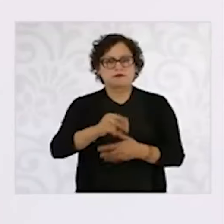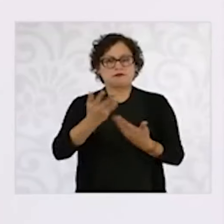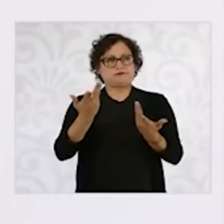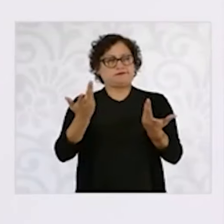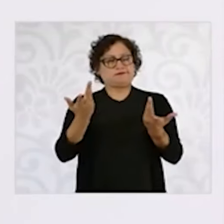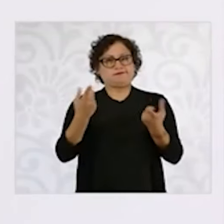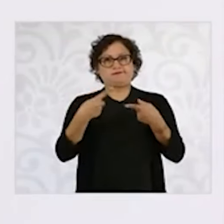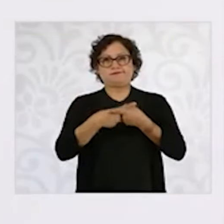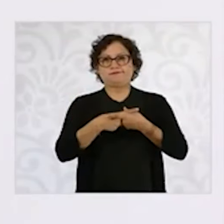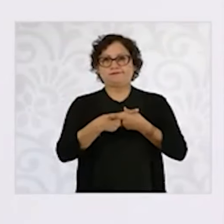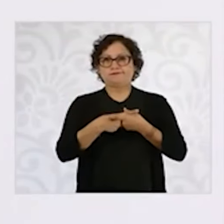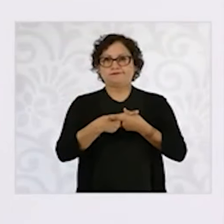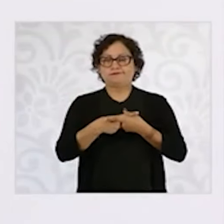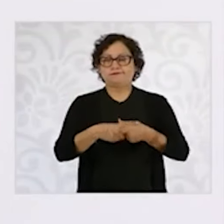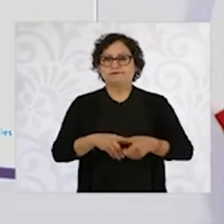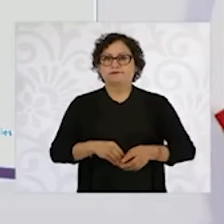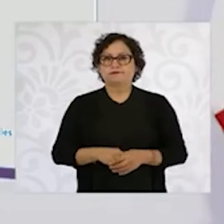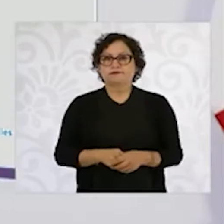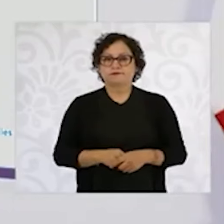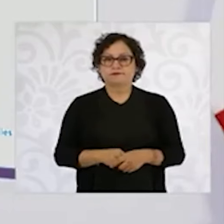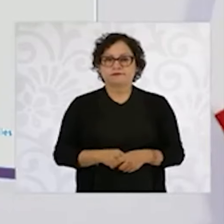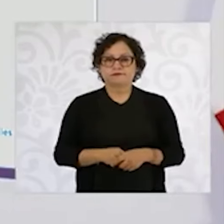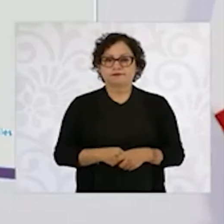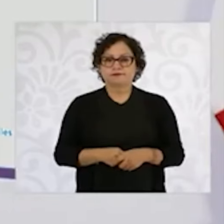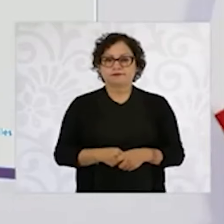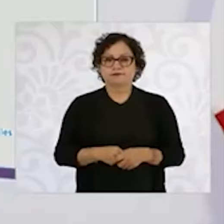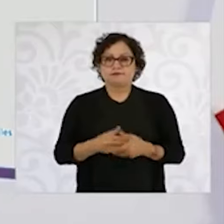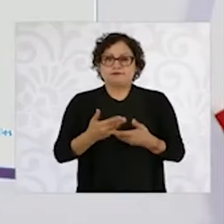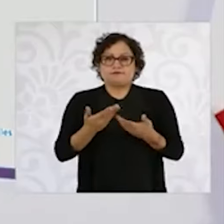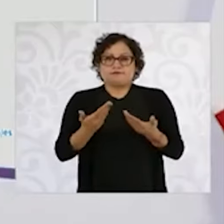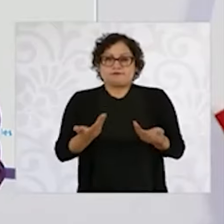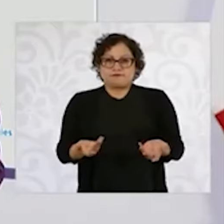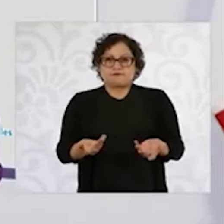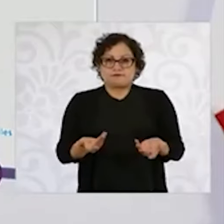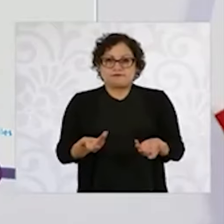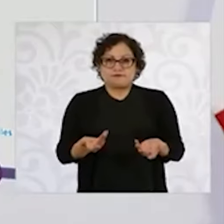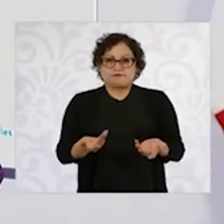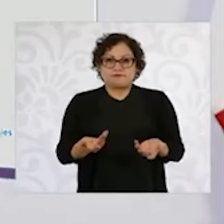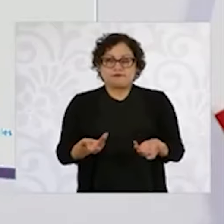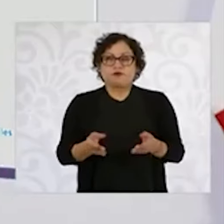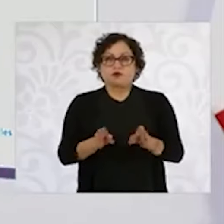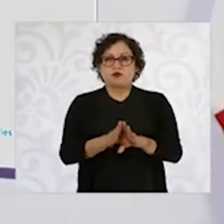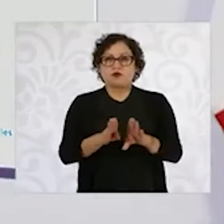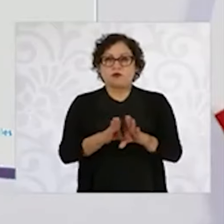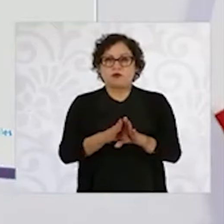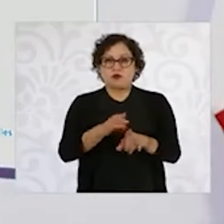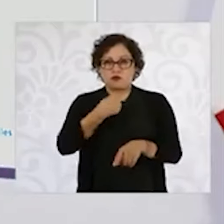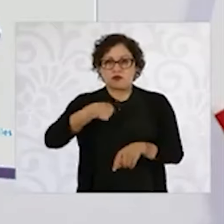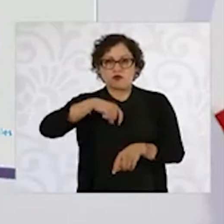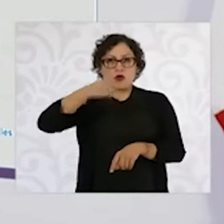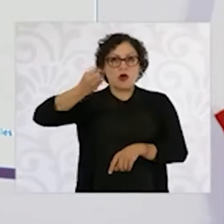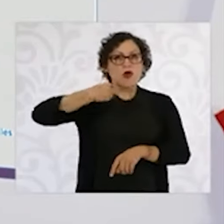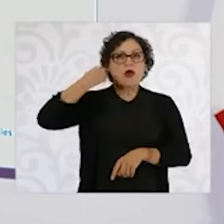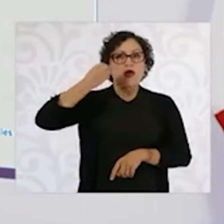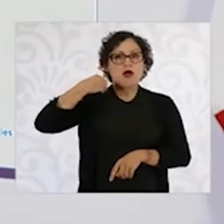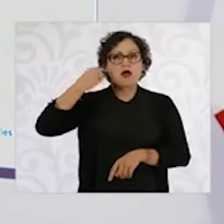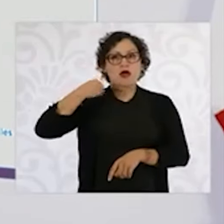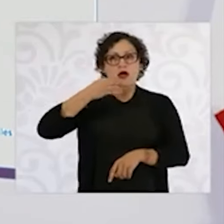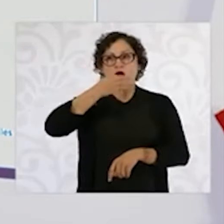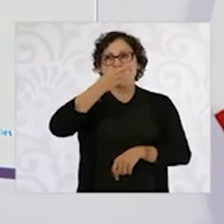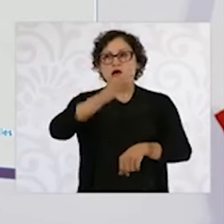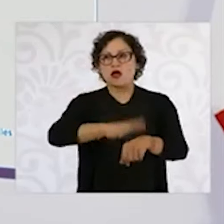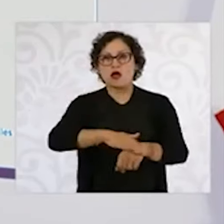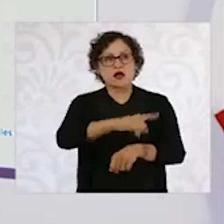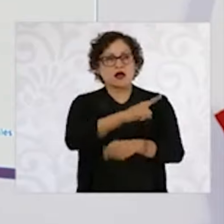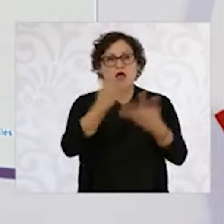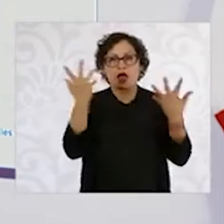antes. Los coahuilenses encuestados hablaron sobre los apoyos y solicitudes que el gobierno estatal pide a la federación, asegurando que de llegar estos